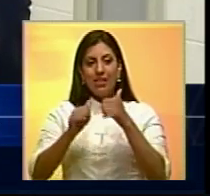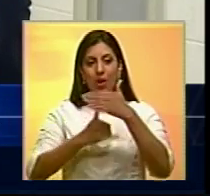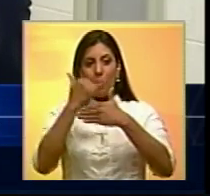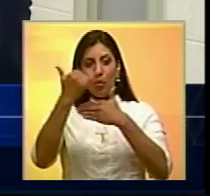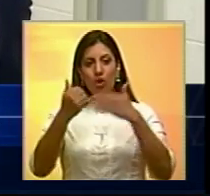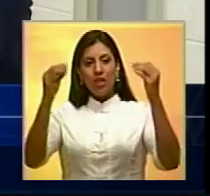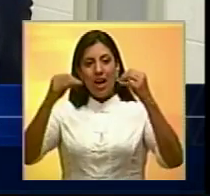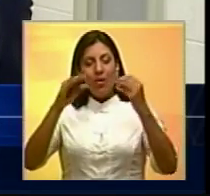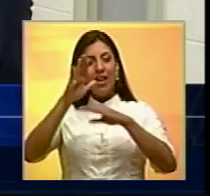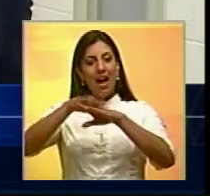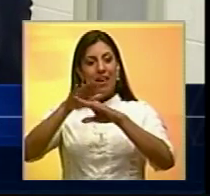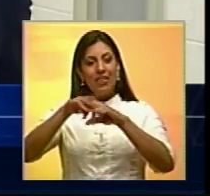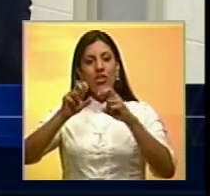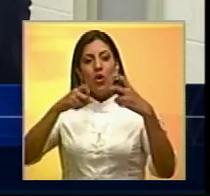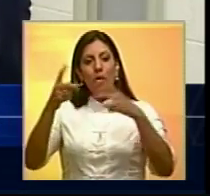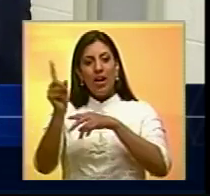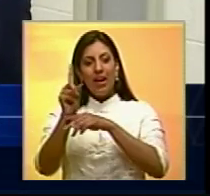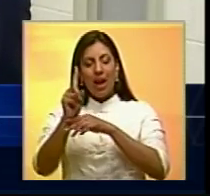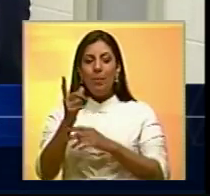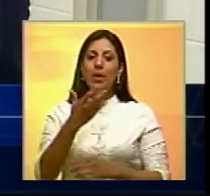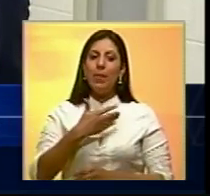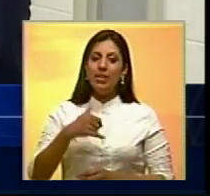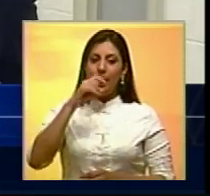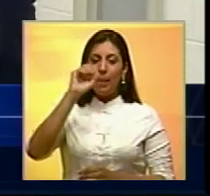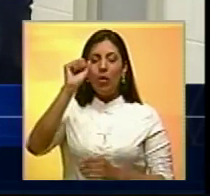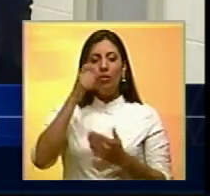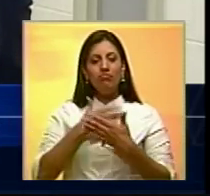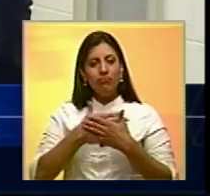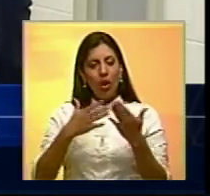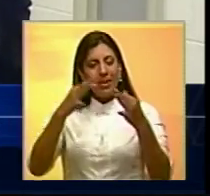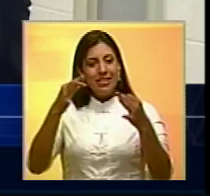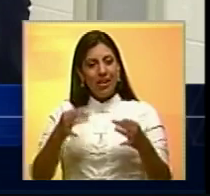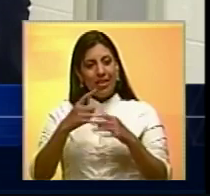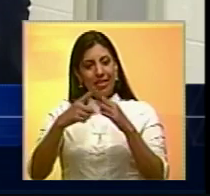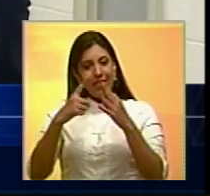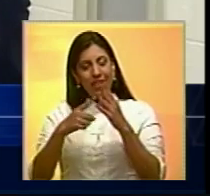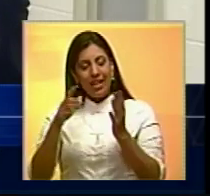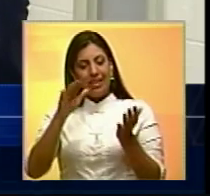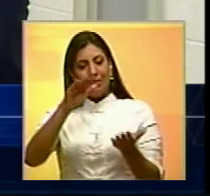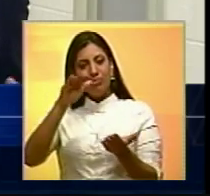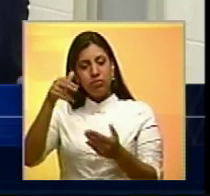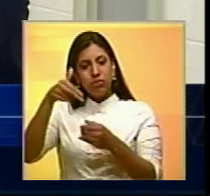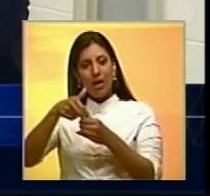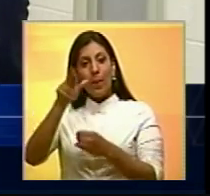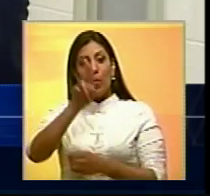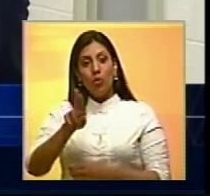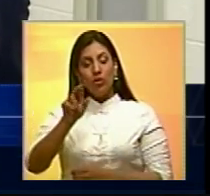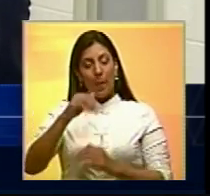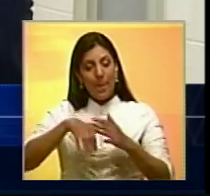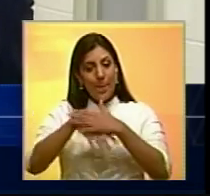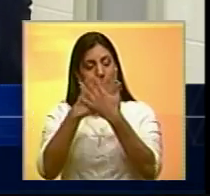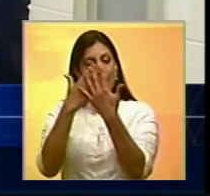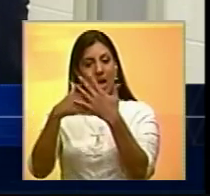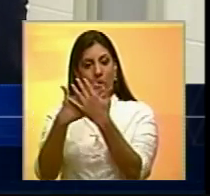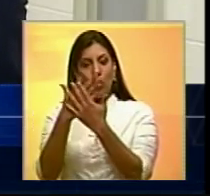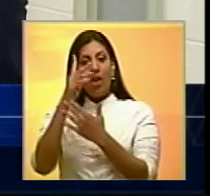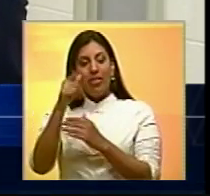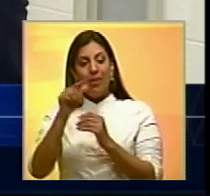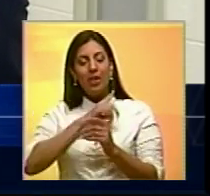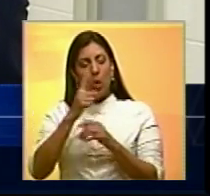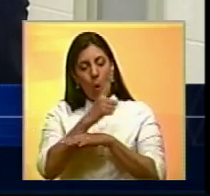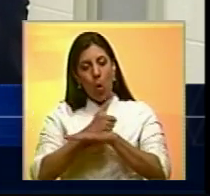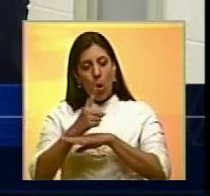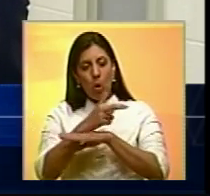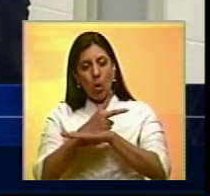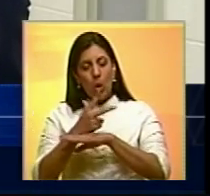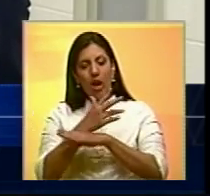proyecto de acuerdo es la solicitud inmediata al Ejecutivo de brindar seguridad en las diversas estaciones de servicio donde los usuarios madrugan e incluso pasan largas horas